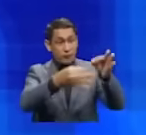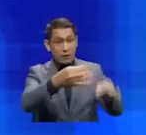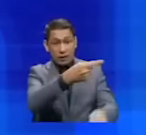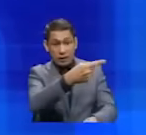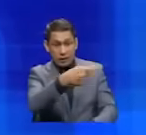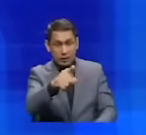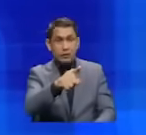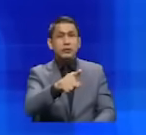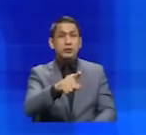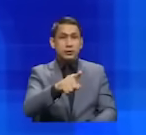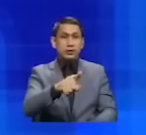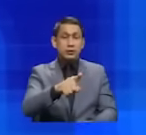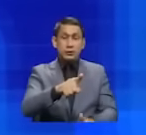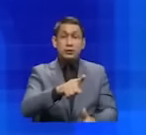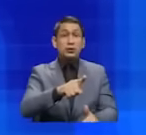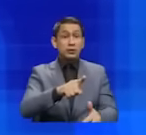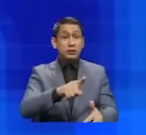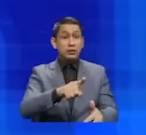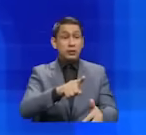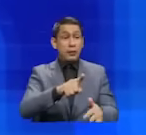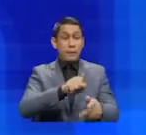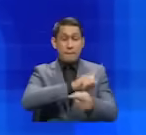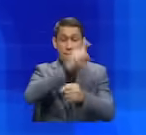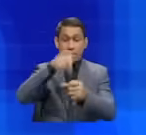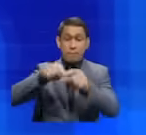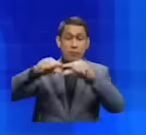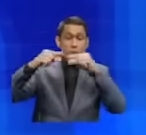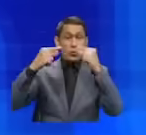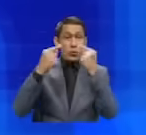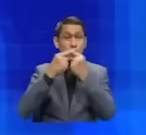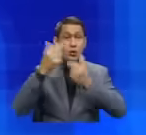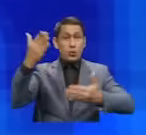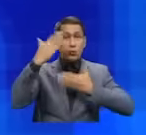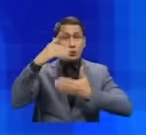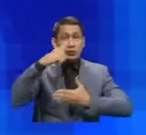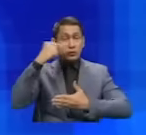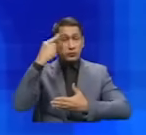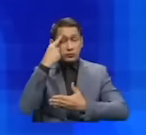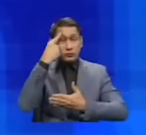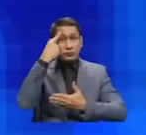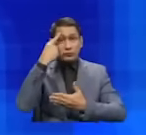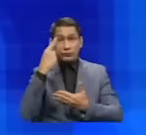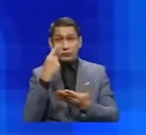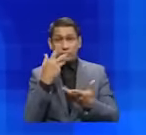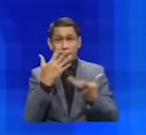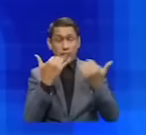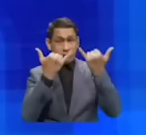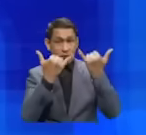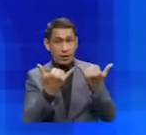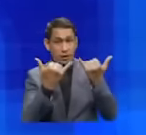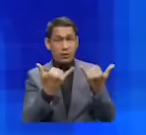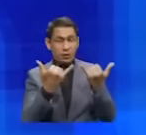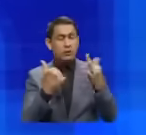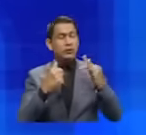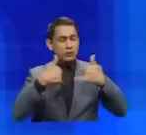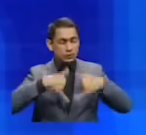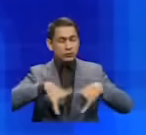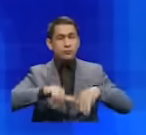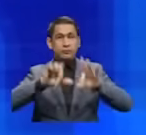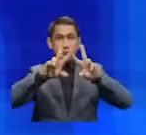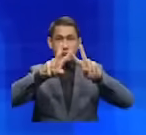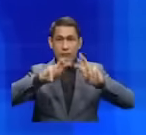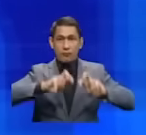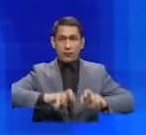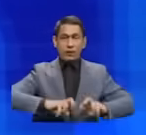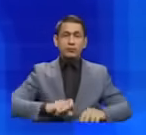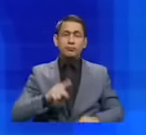pertenecerían a la línea correísta. La Comisión de Fiscalización inició las comparecencias para indagar las denuncias de